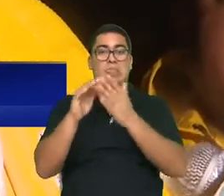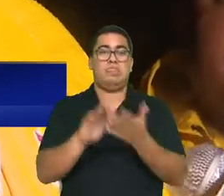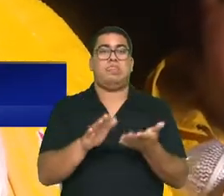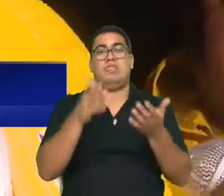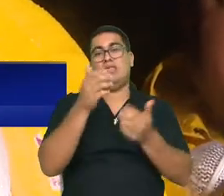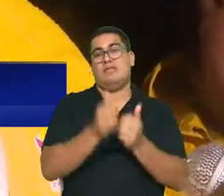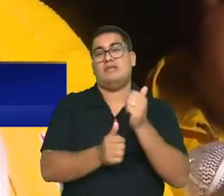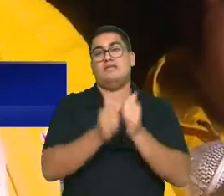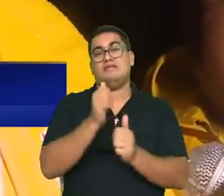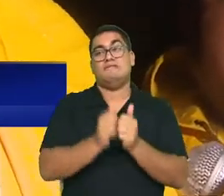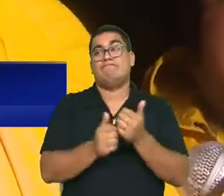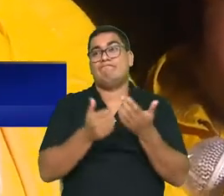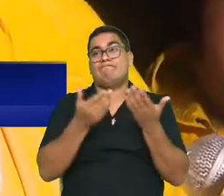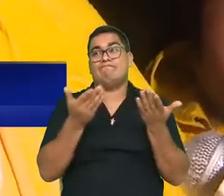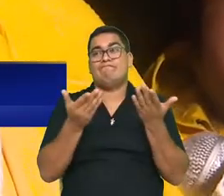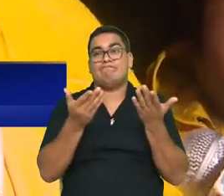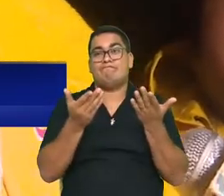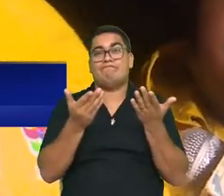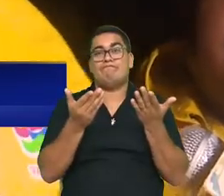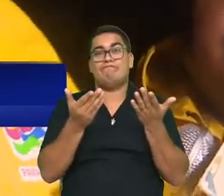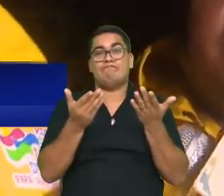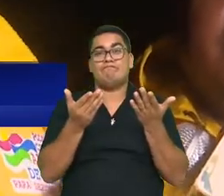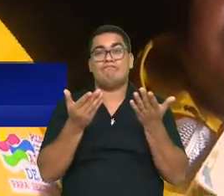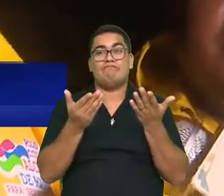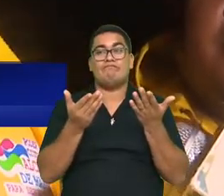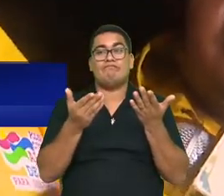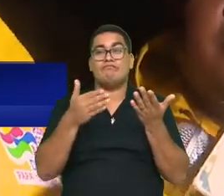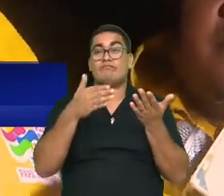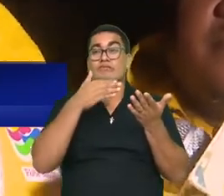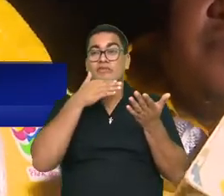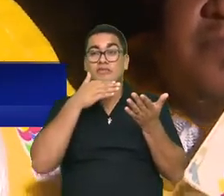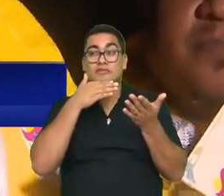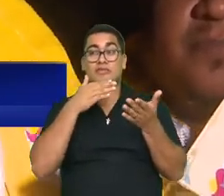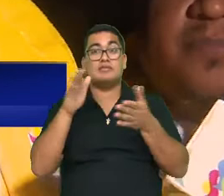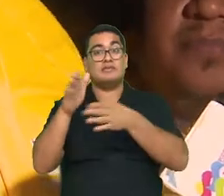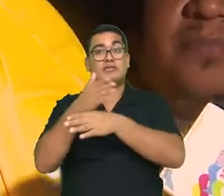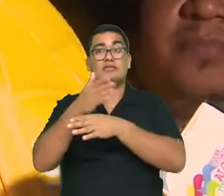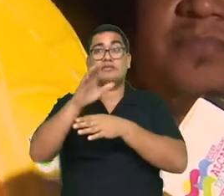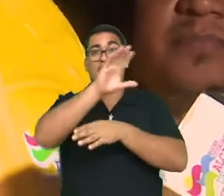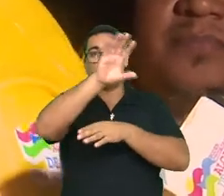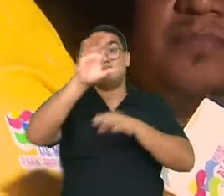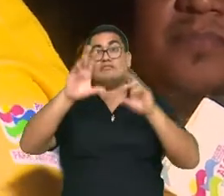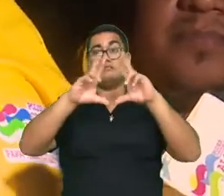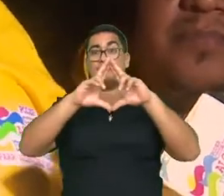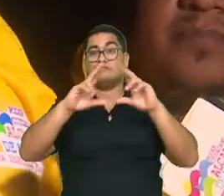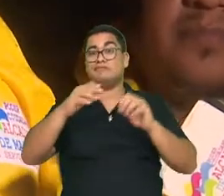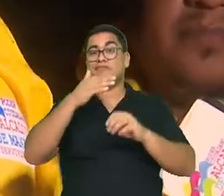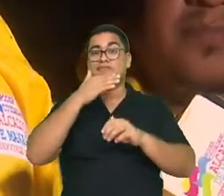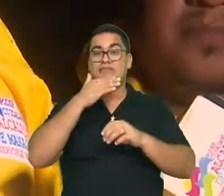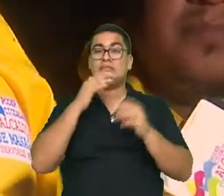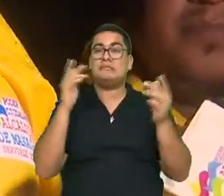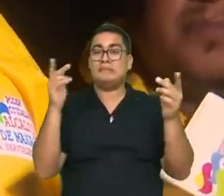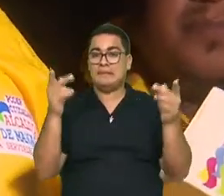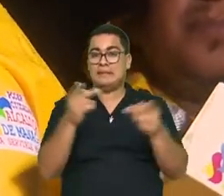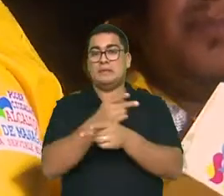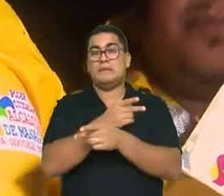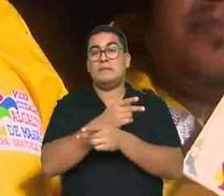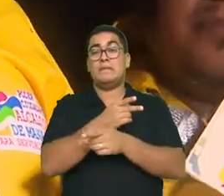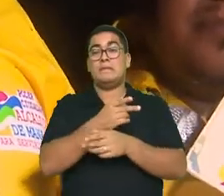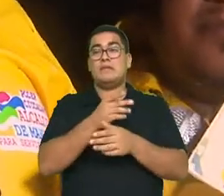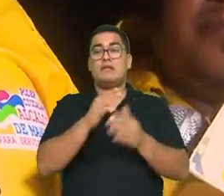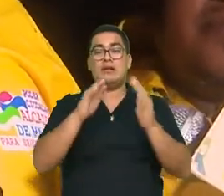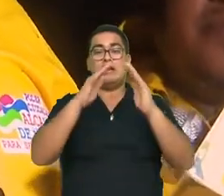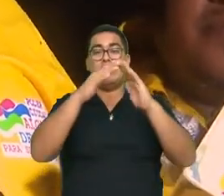Realmente son pocas, comparativamente hablando, con las necesidades que otros departamentos del país han tenido. 4